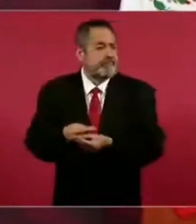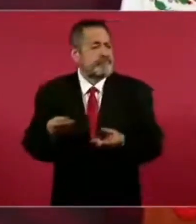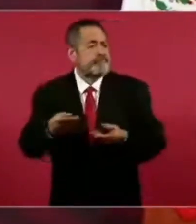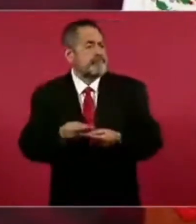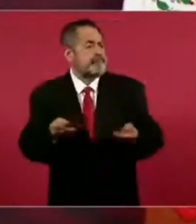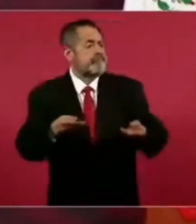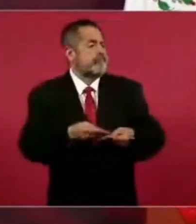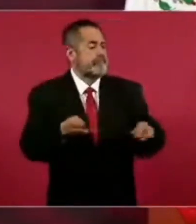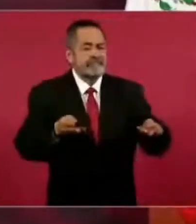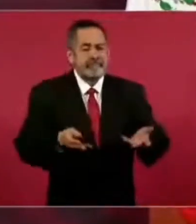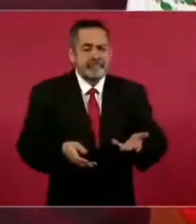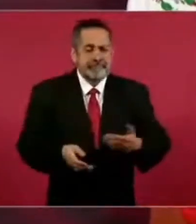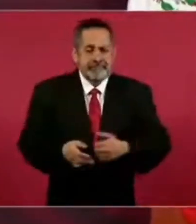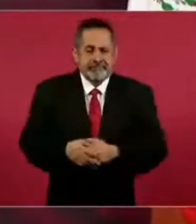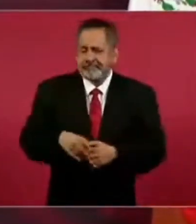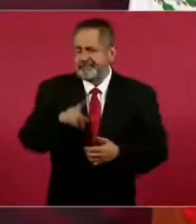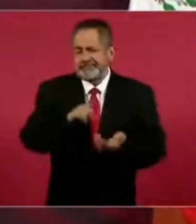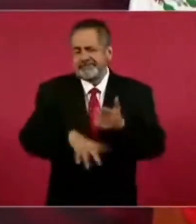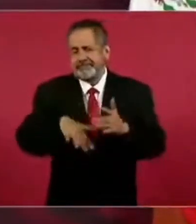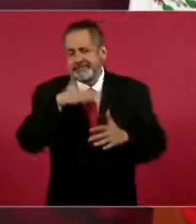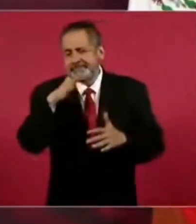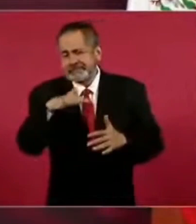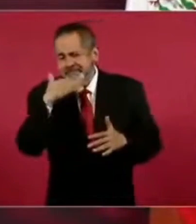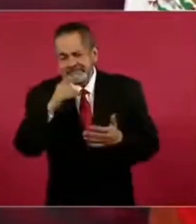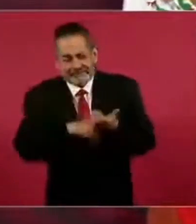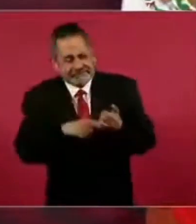Muchos chanchullos.